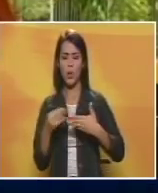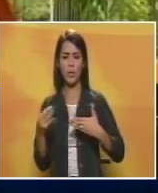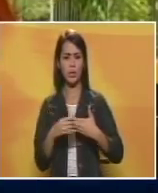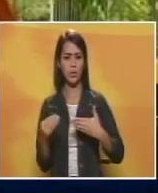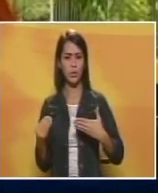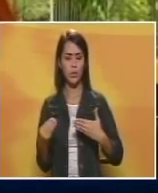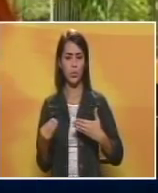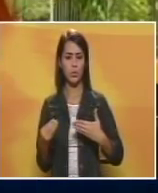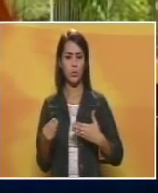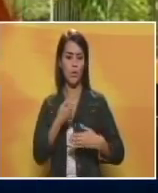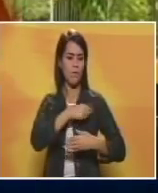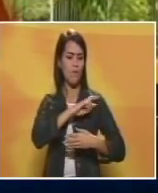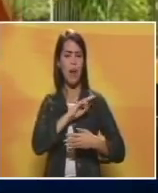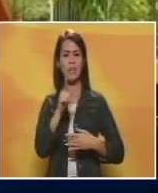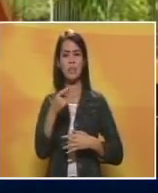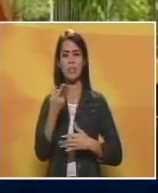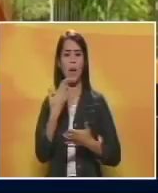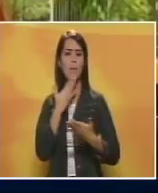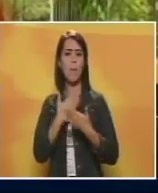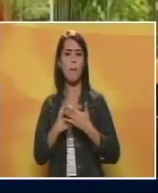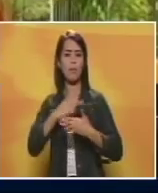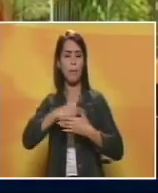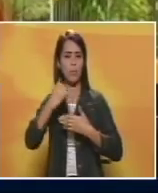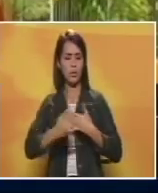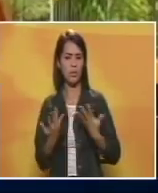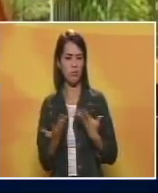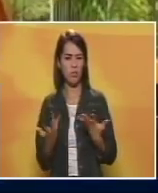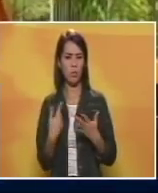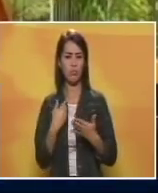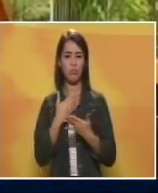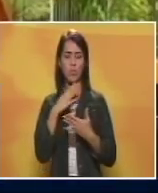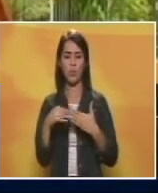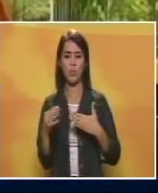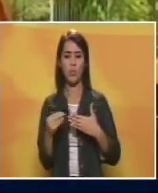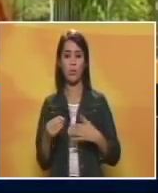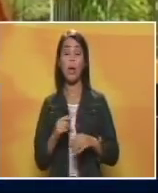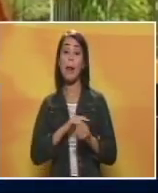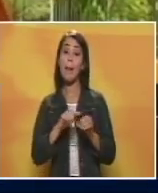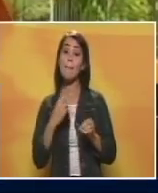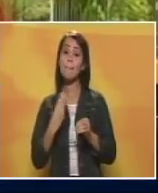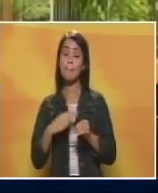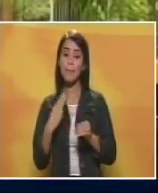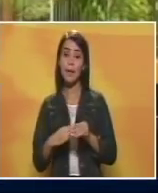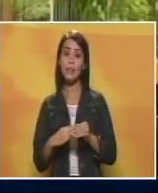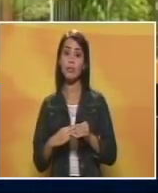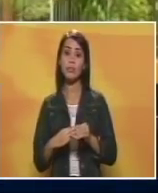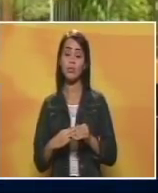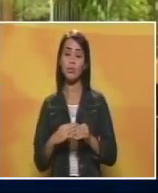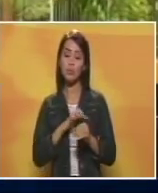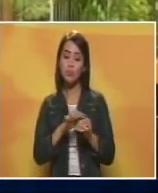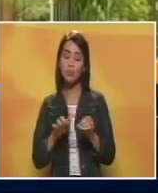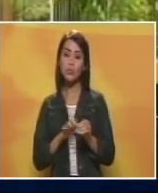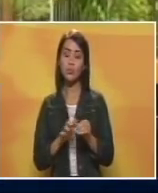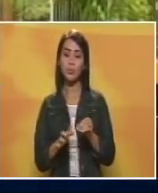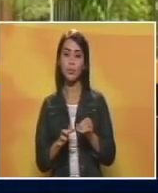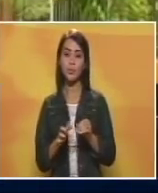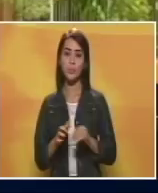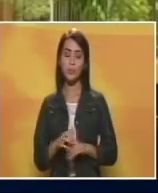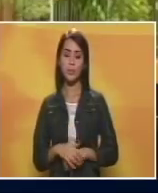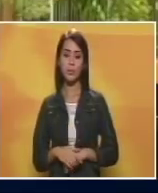dolarización, yo digo petro, petro, petro. El petro es una divisa, una